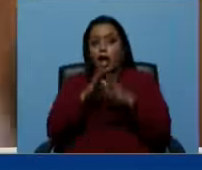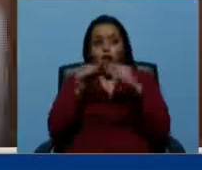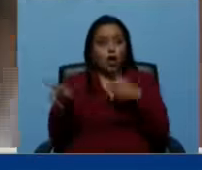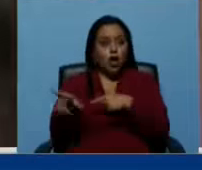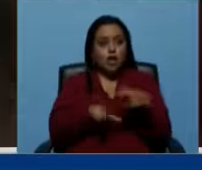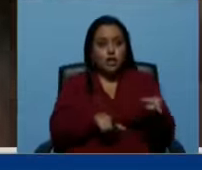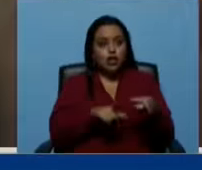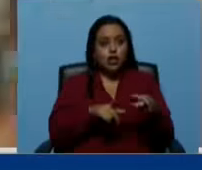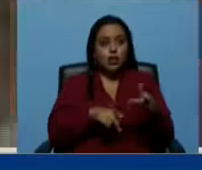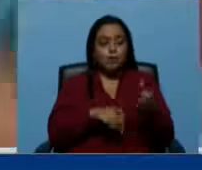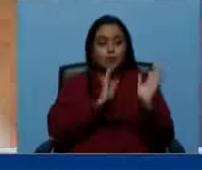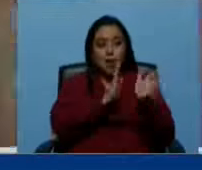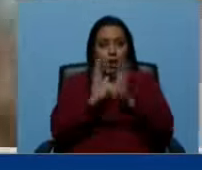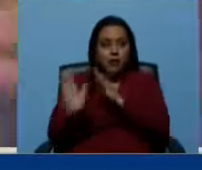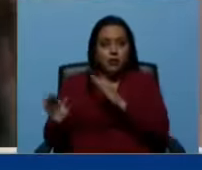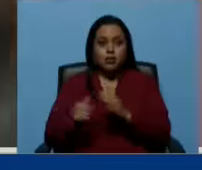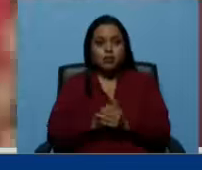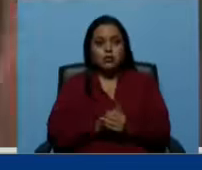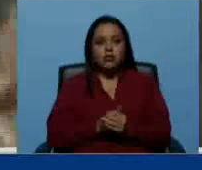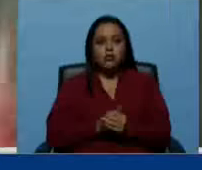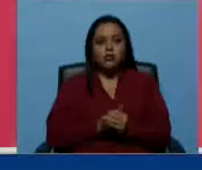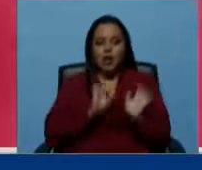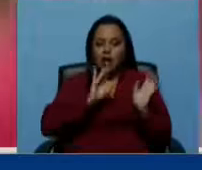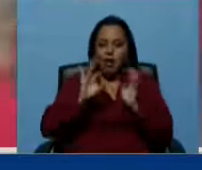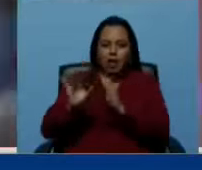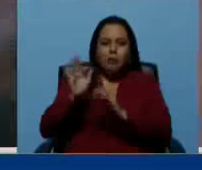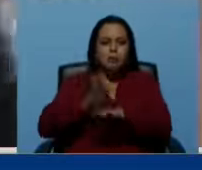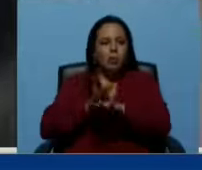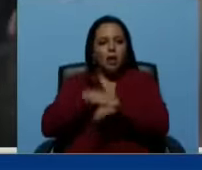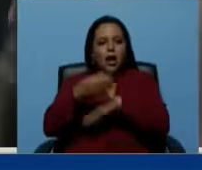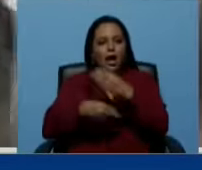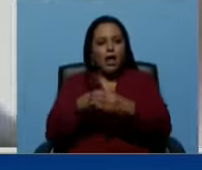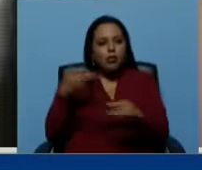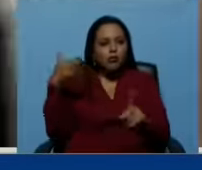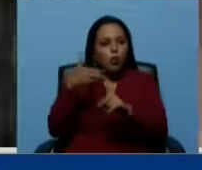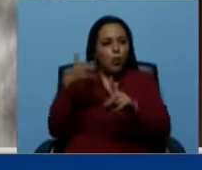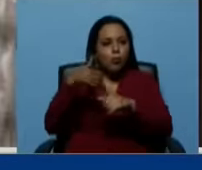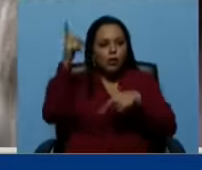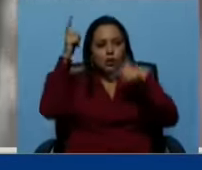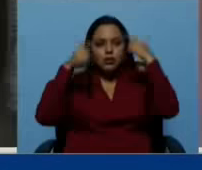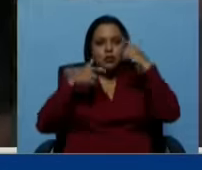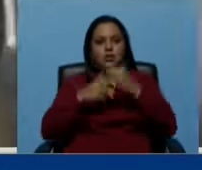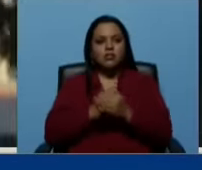la emboscada. ¿Y por qué hicieron eso contra Chávez?